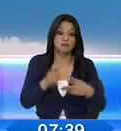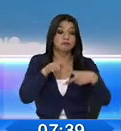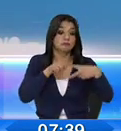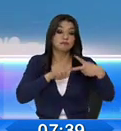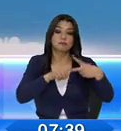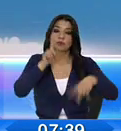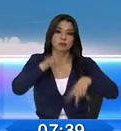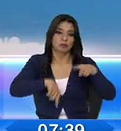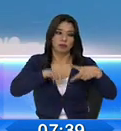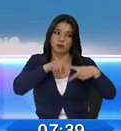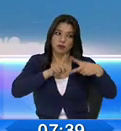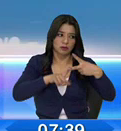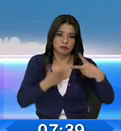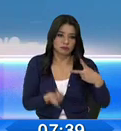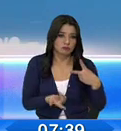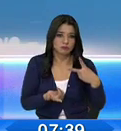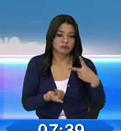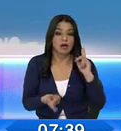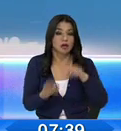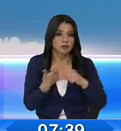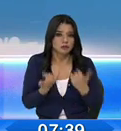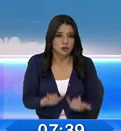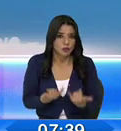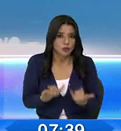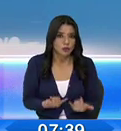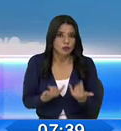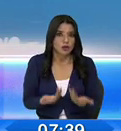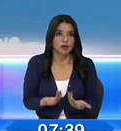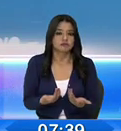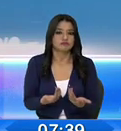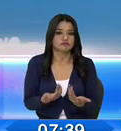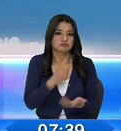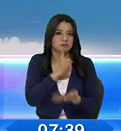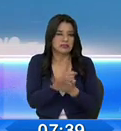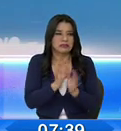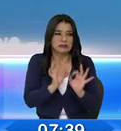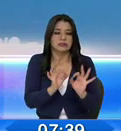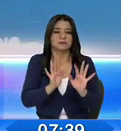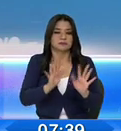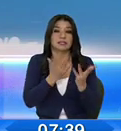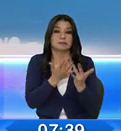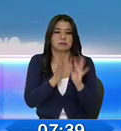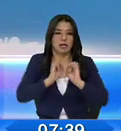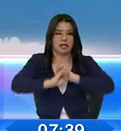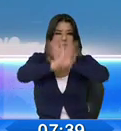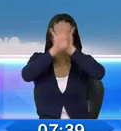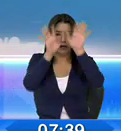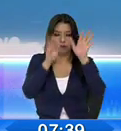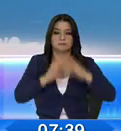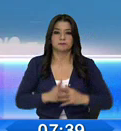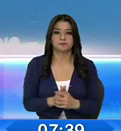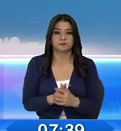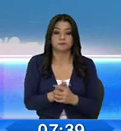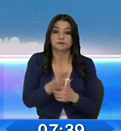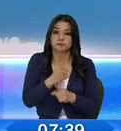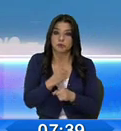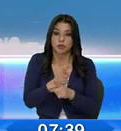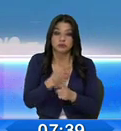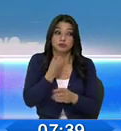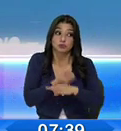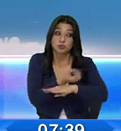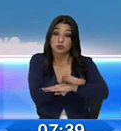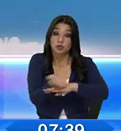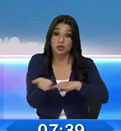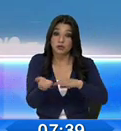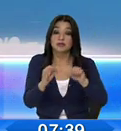no no han sido diáfano los transparentes entonces me parece que la discusión como sugerencia para